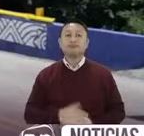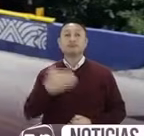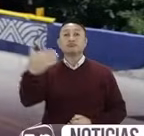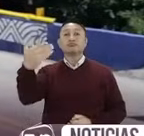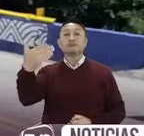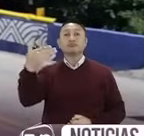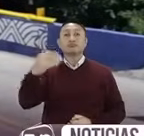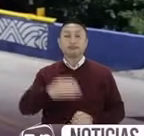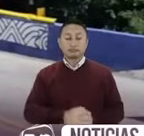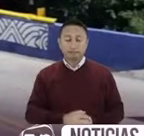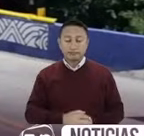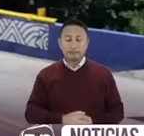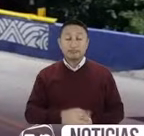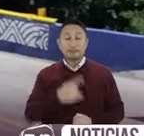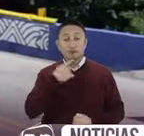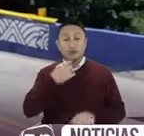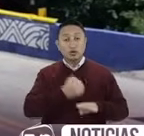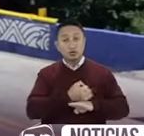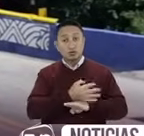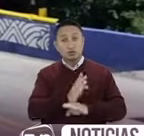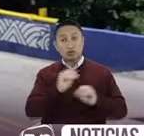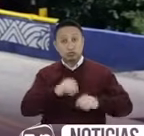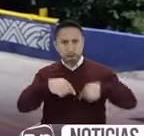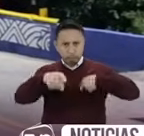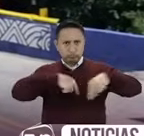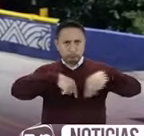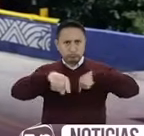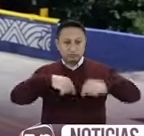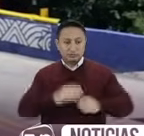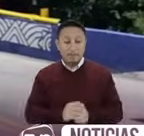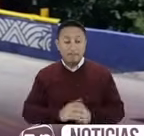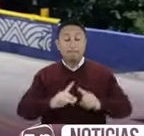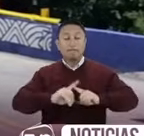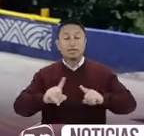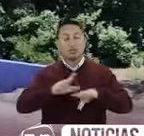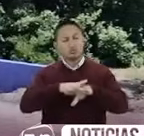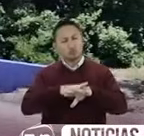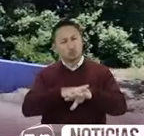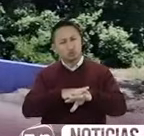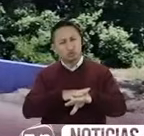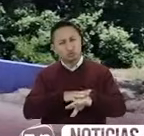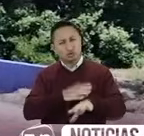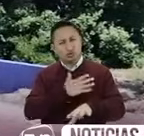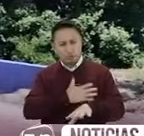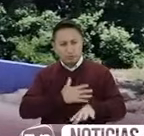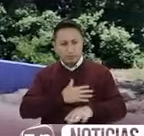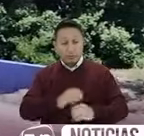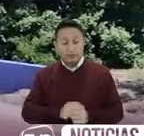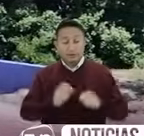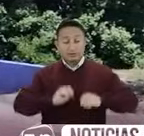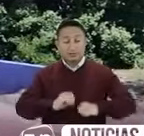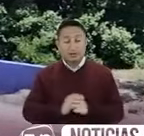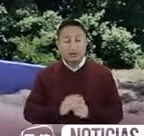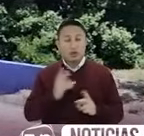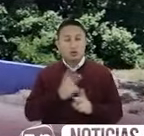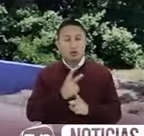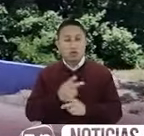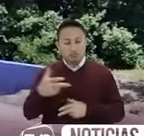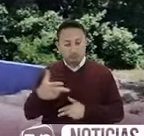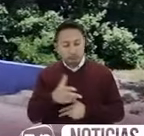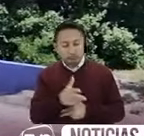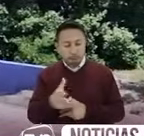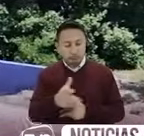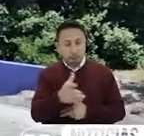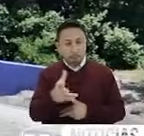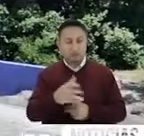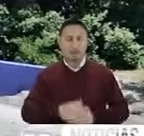El alcalde recomienda ir por esta vía a menor velocidad posible y usarla con mucha responsabilidad.